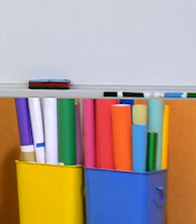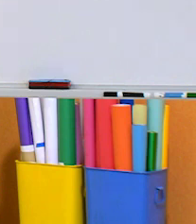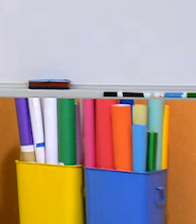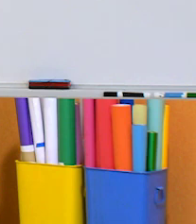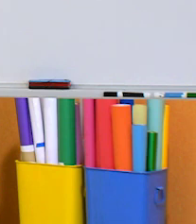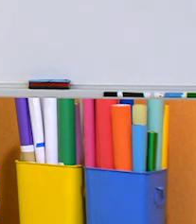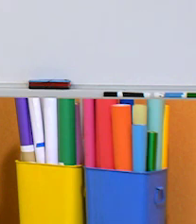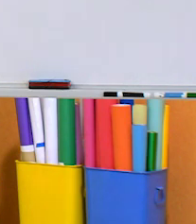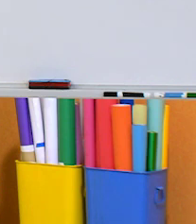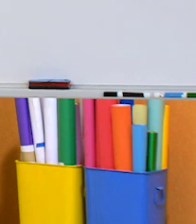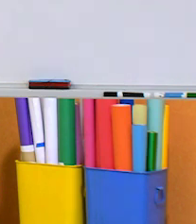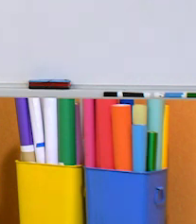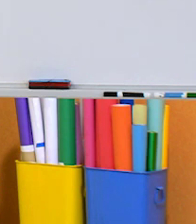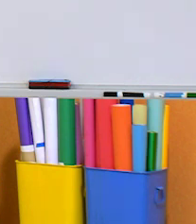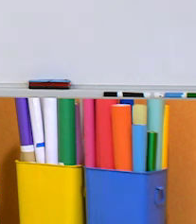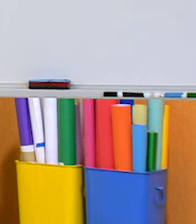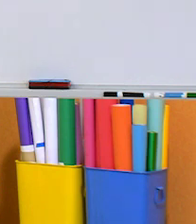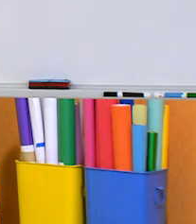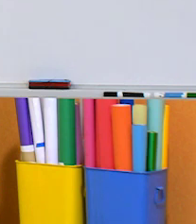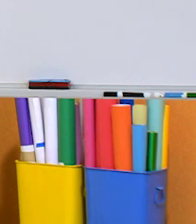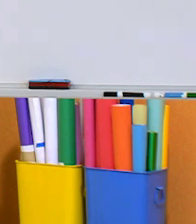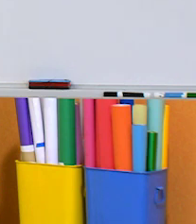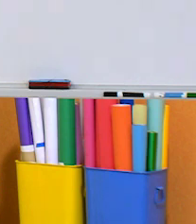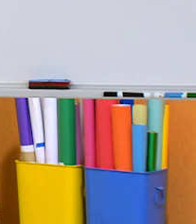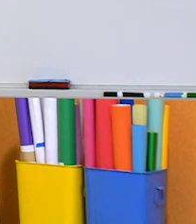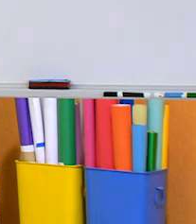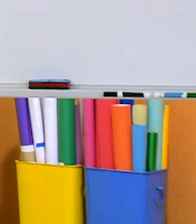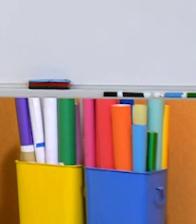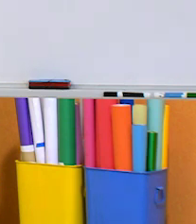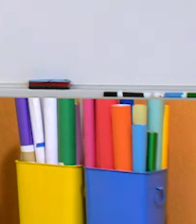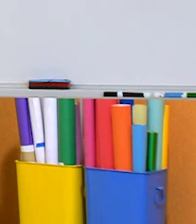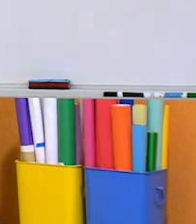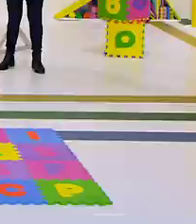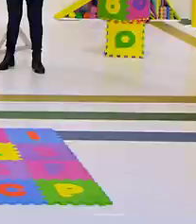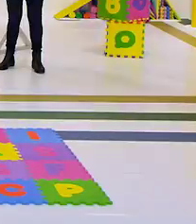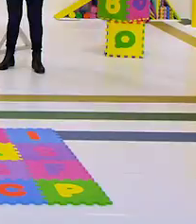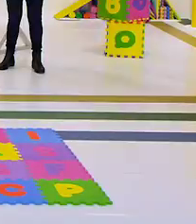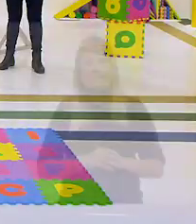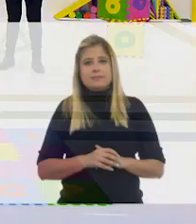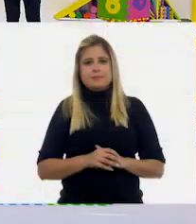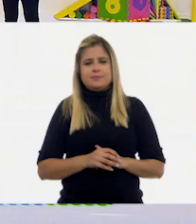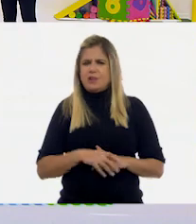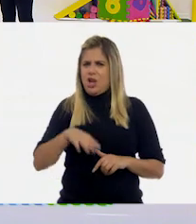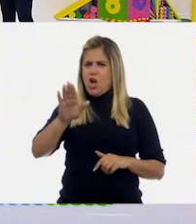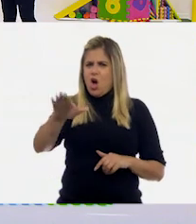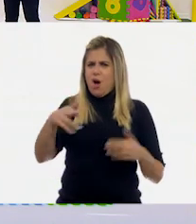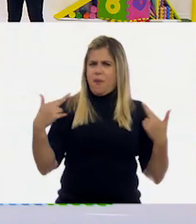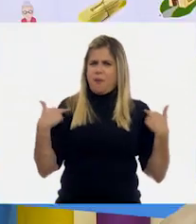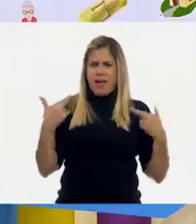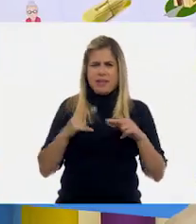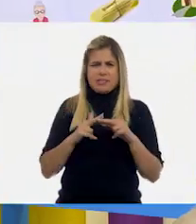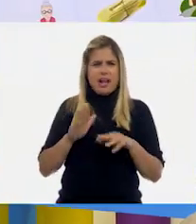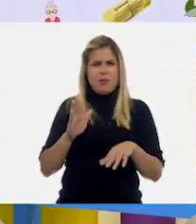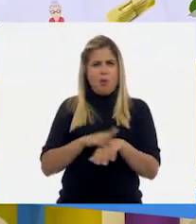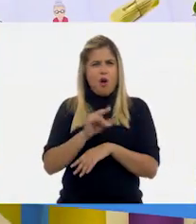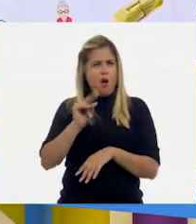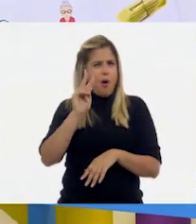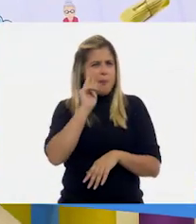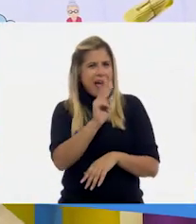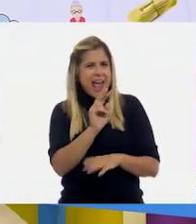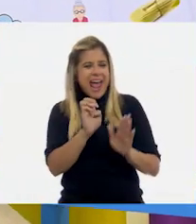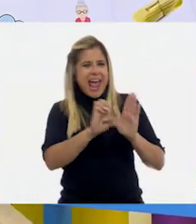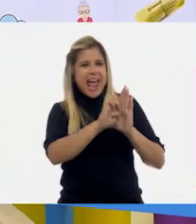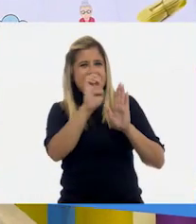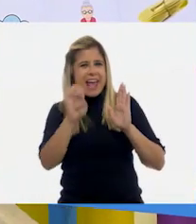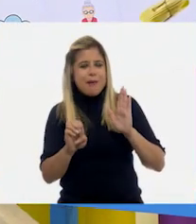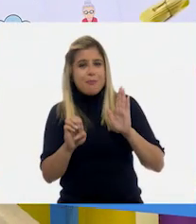Cucanundaro, Chatendaro, Nuacunindaro, Niñu, Cuniro, Quinuro. Oiga, maestra, ¿y por qué no vemos el ejemplo,